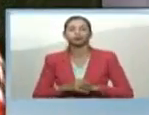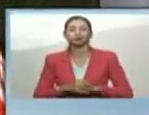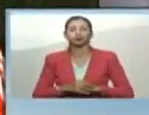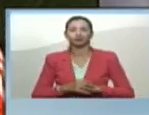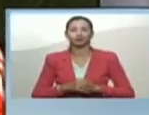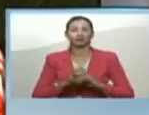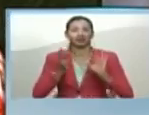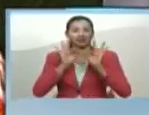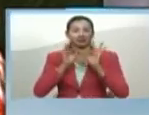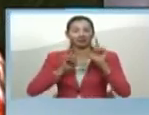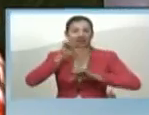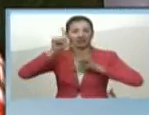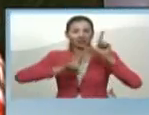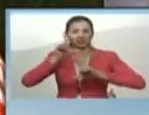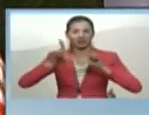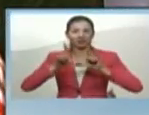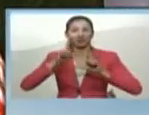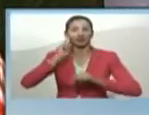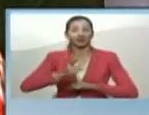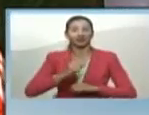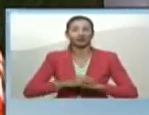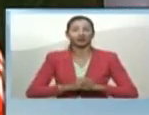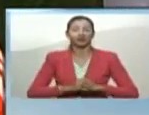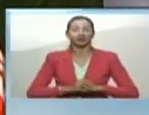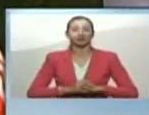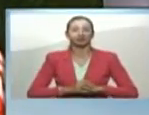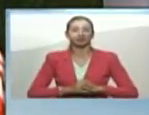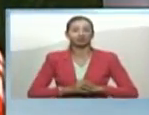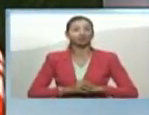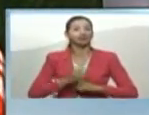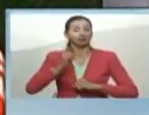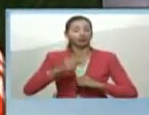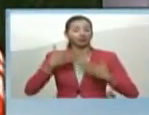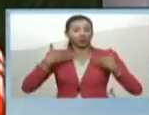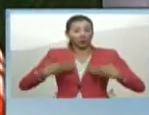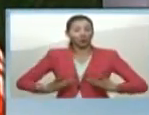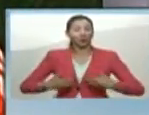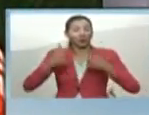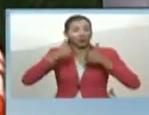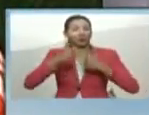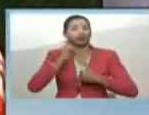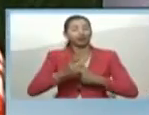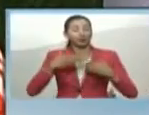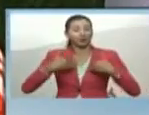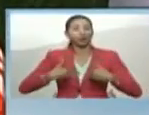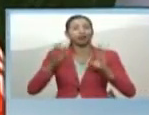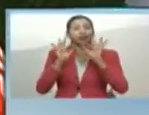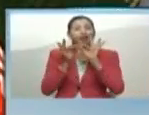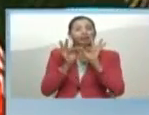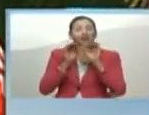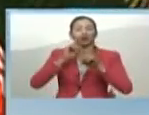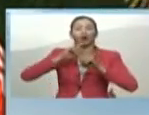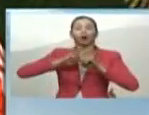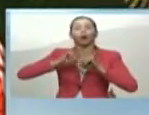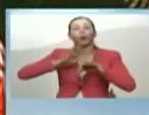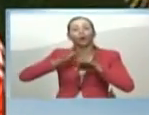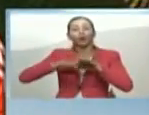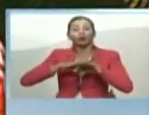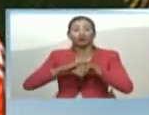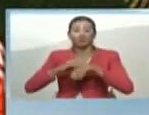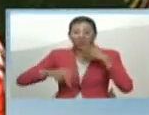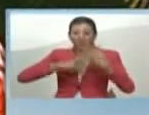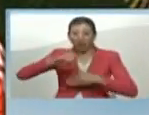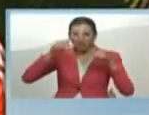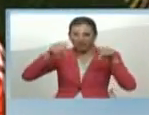seña Claro Ella tiene que ser tiene que estar en muy buenas condiciones físicas porque un programa esto puede durar 4